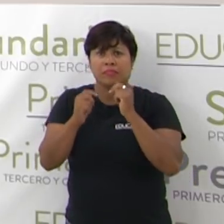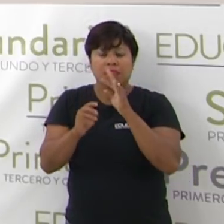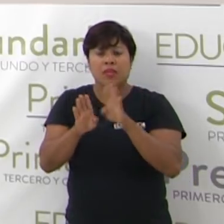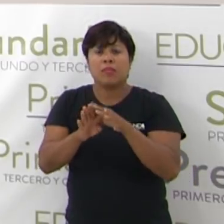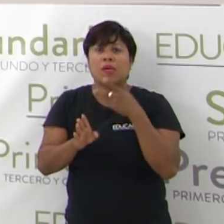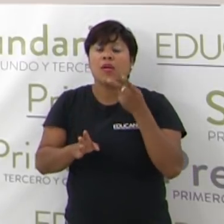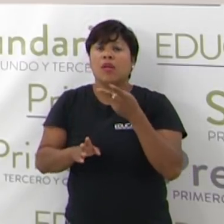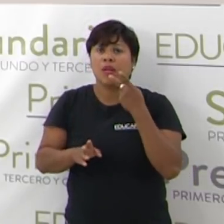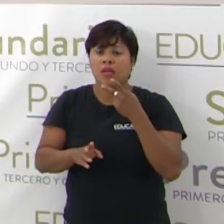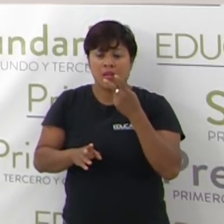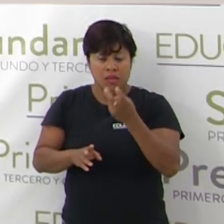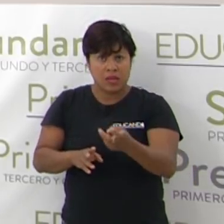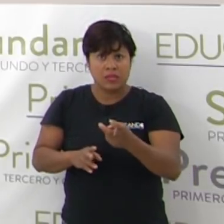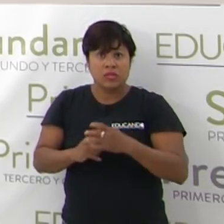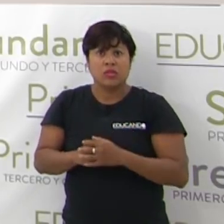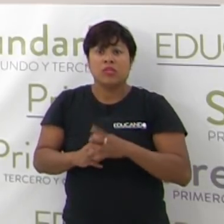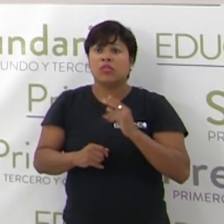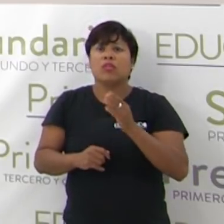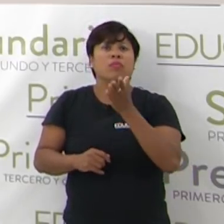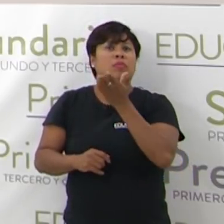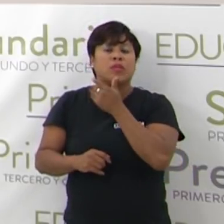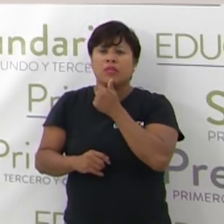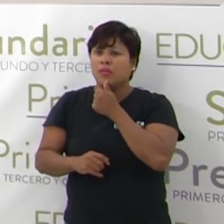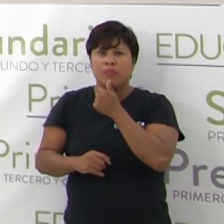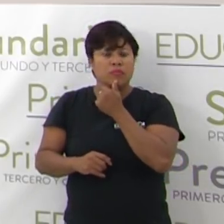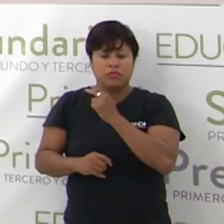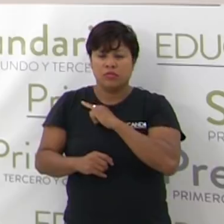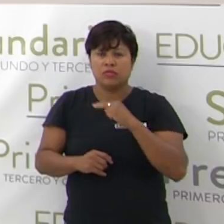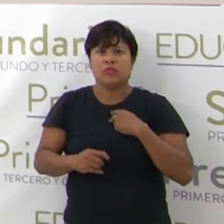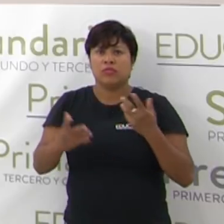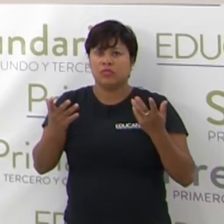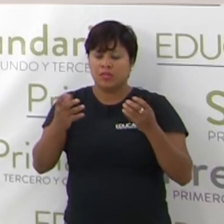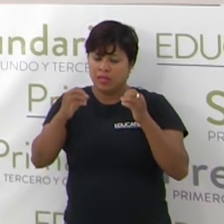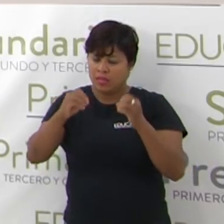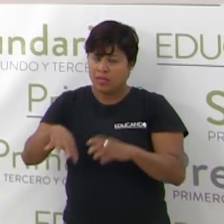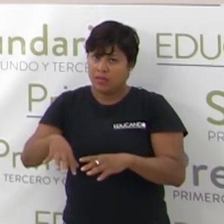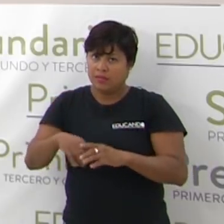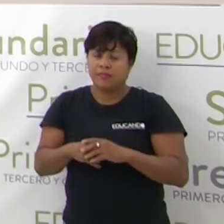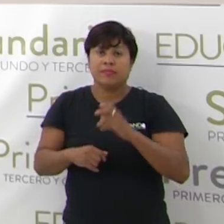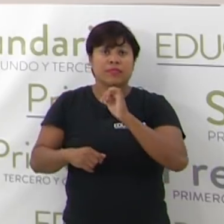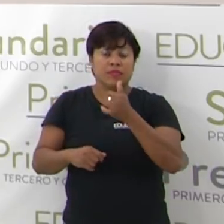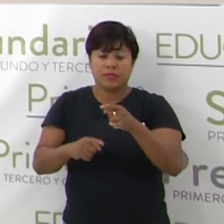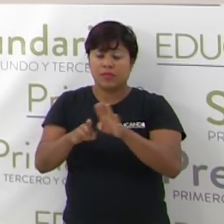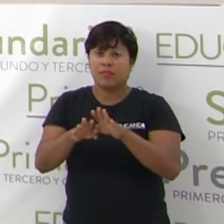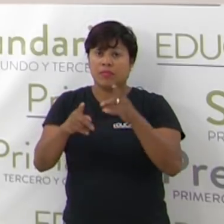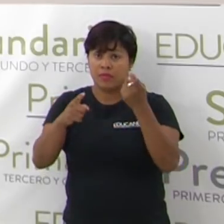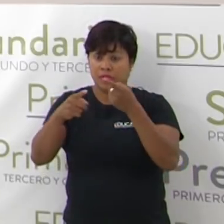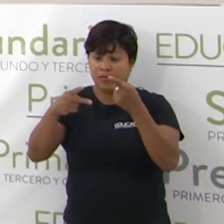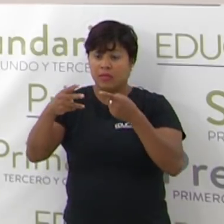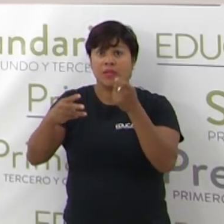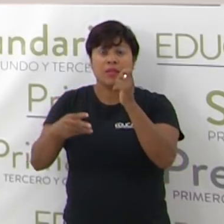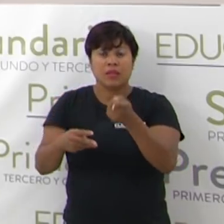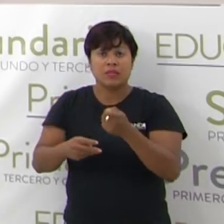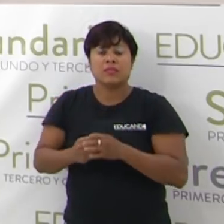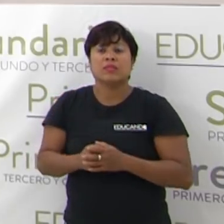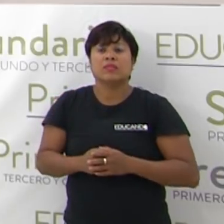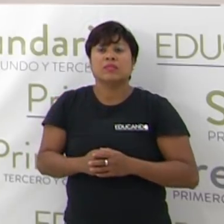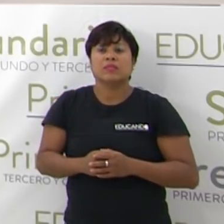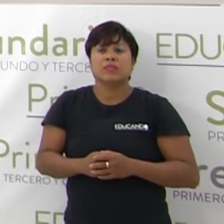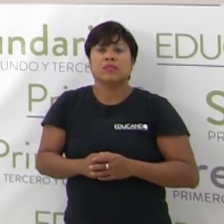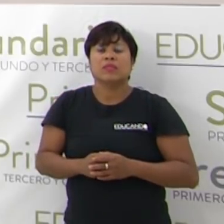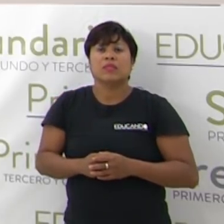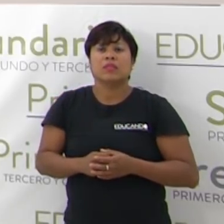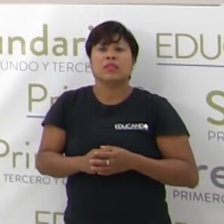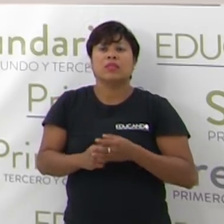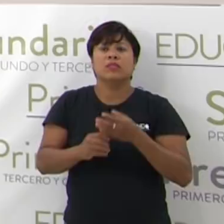oral, esas partes no las podemos omitir. Entonces, otro elemento de la narración es la